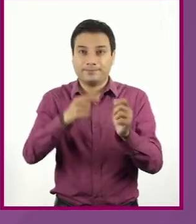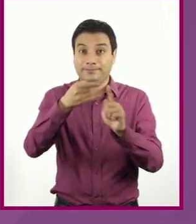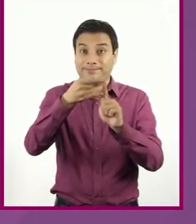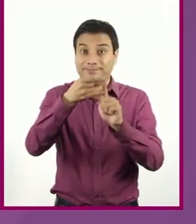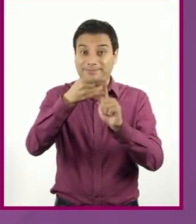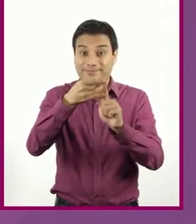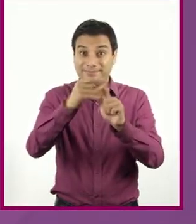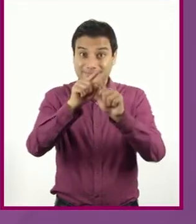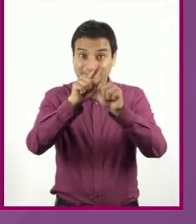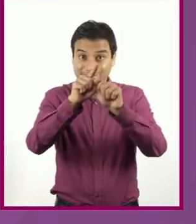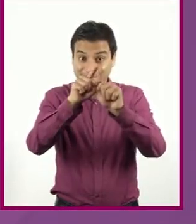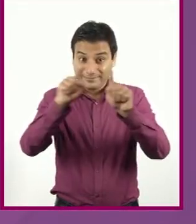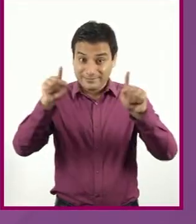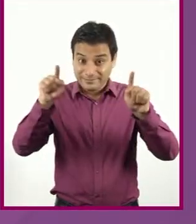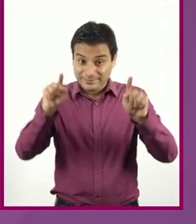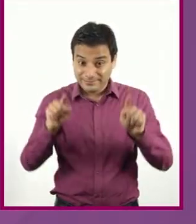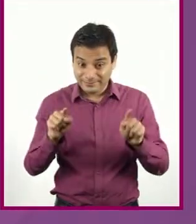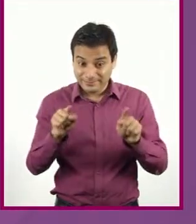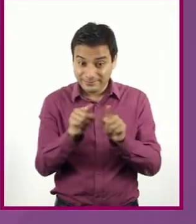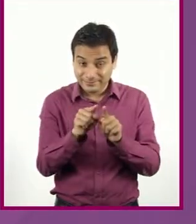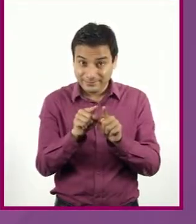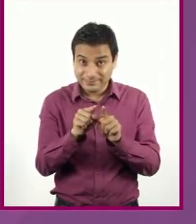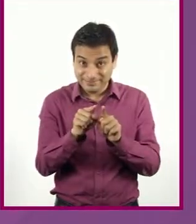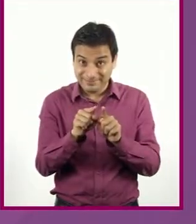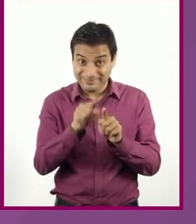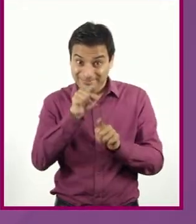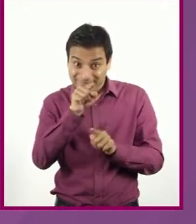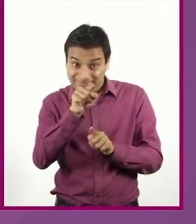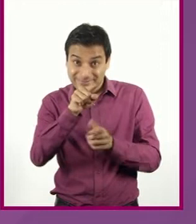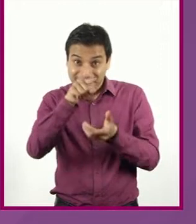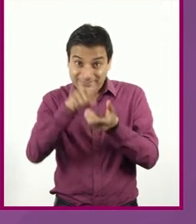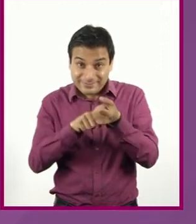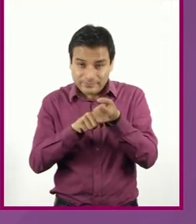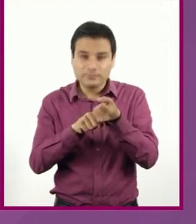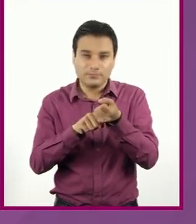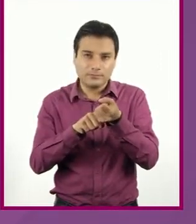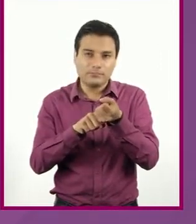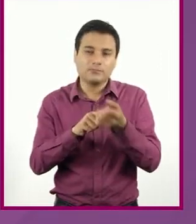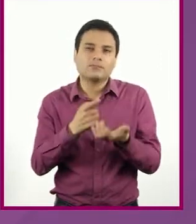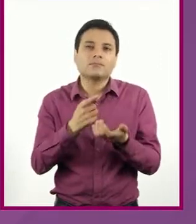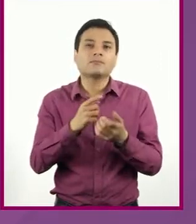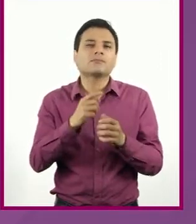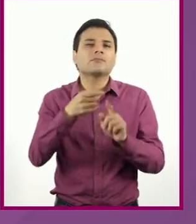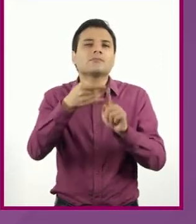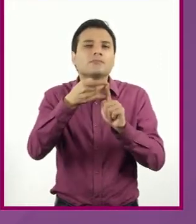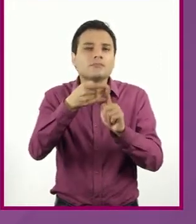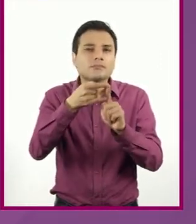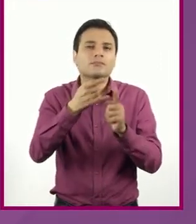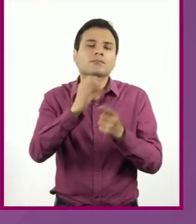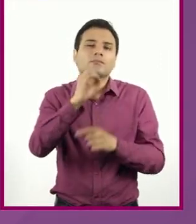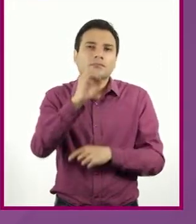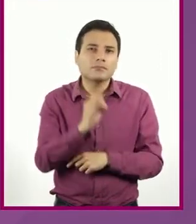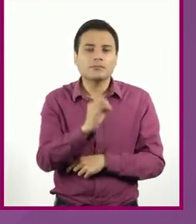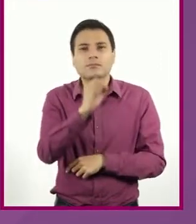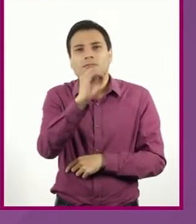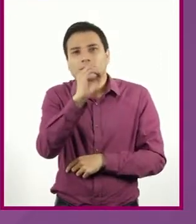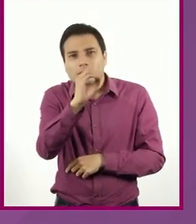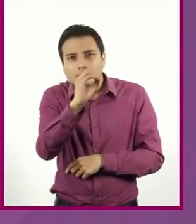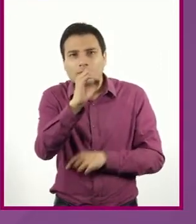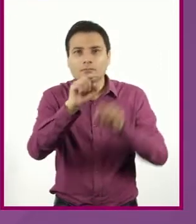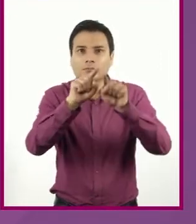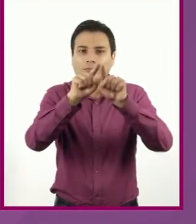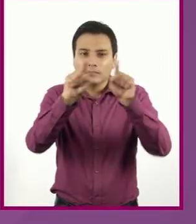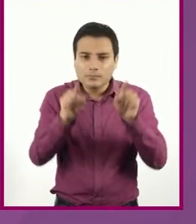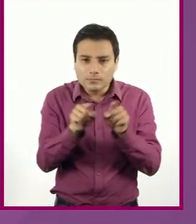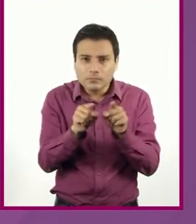el que va a estar formado por una serie de líneas. Estas pueden ser rectas, onduladas o de forma libre. Lo más